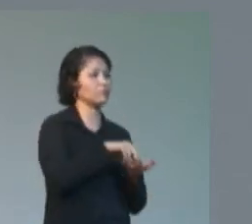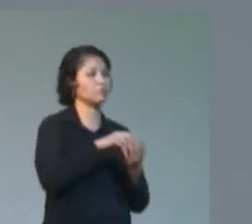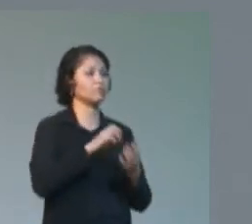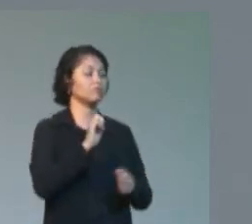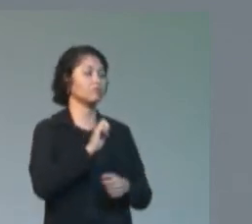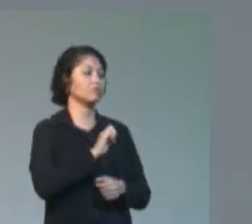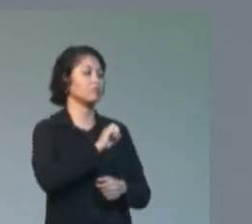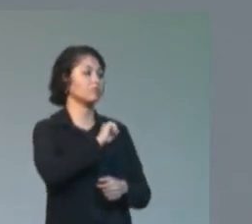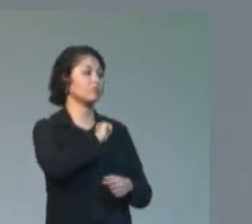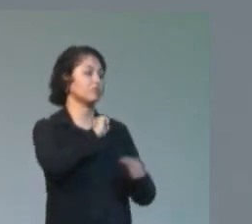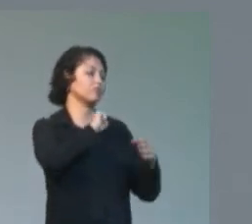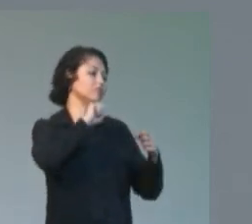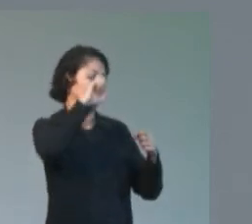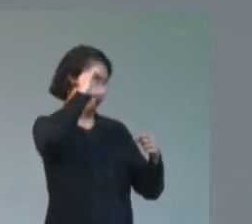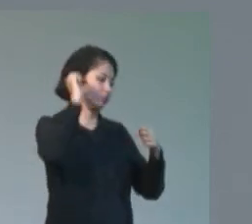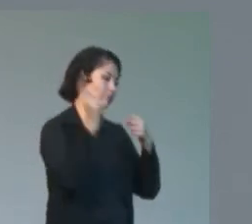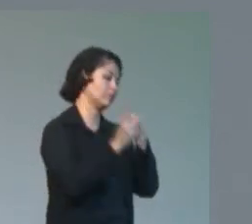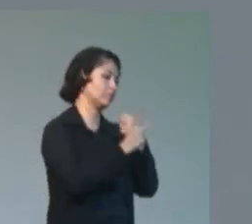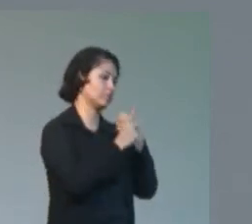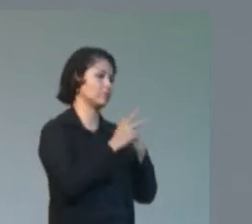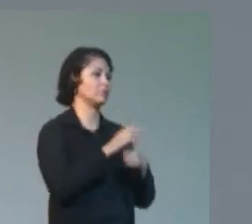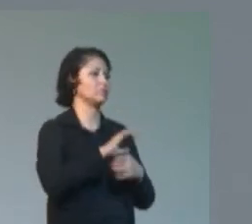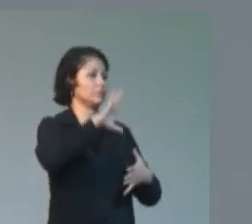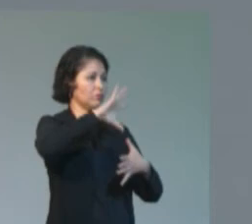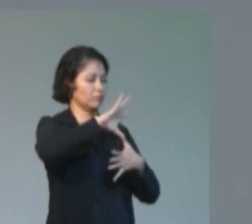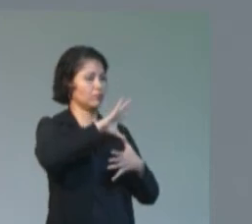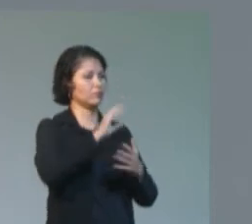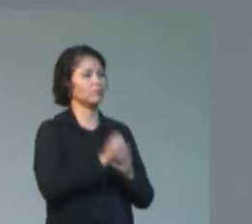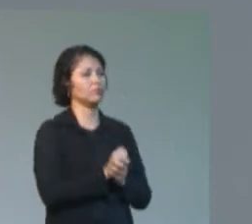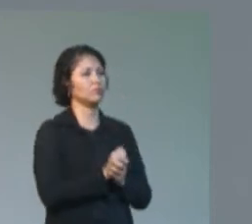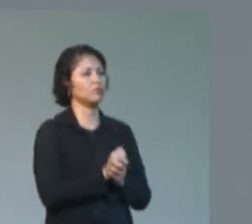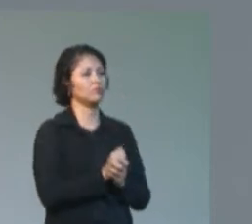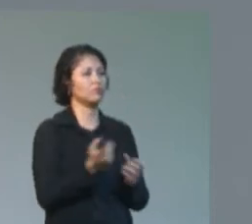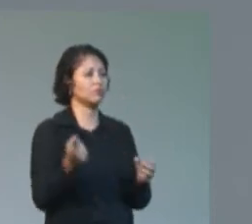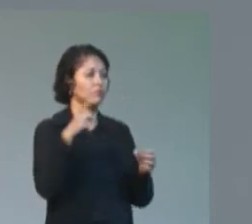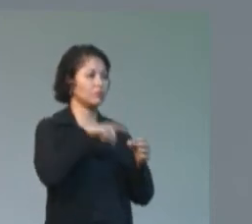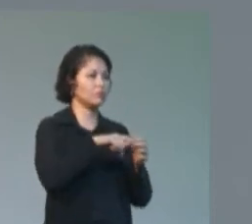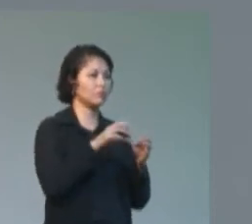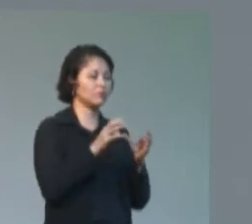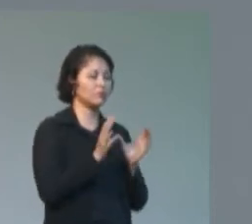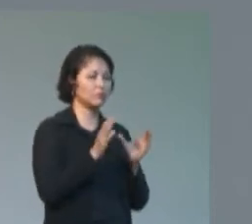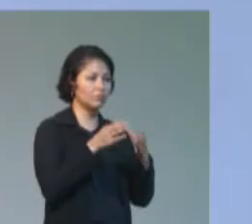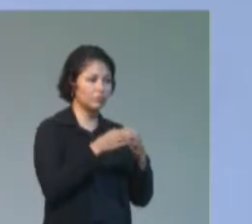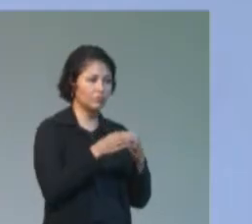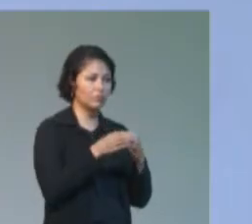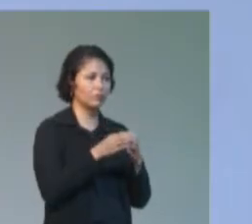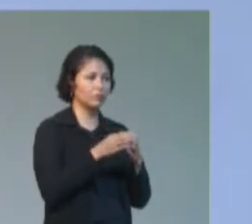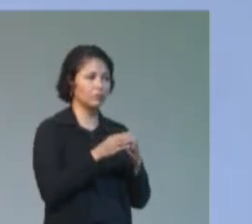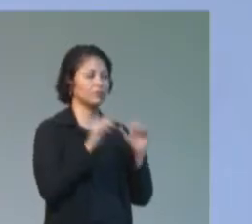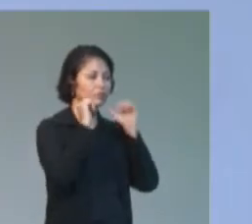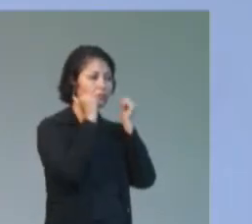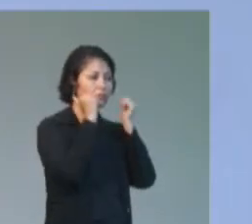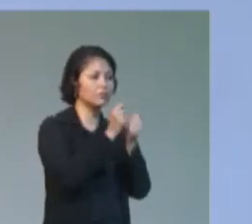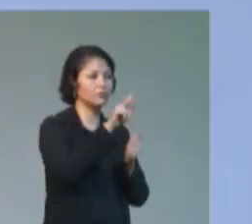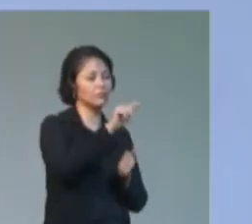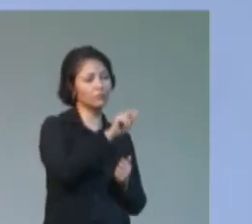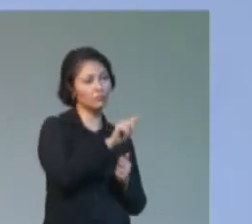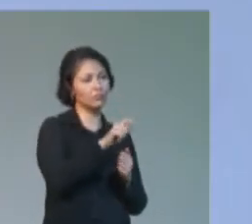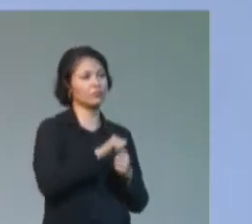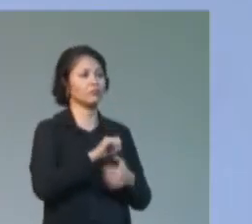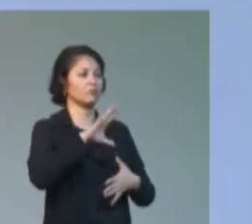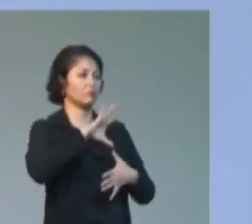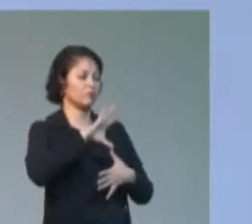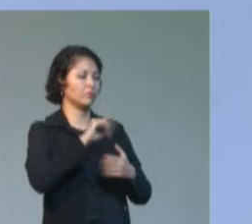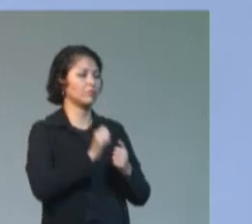europeas e iberoamericanas miembro del consejo director de la asociación de televisión activa ibérica